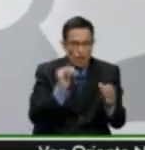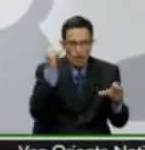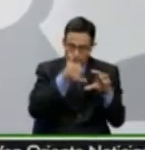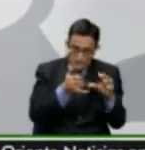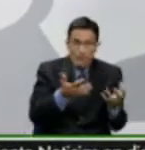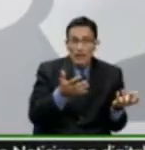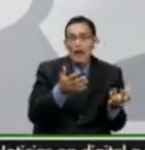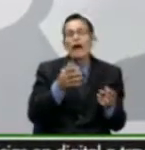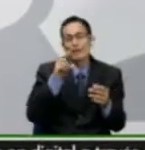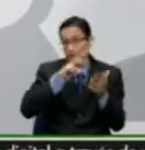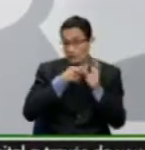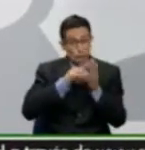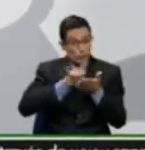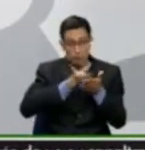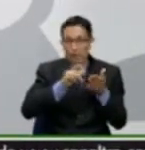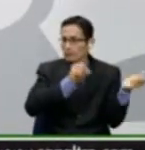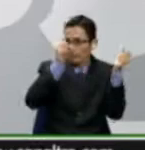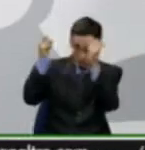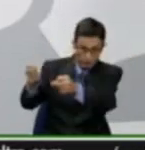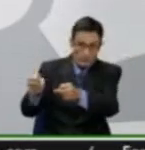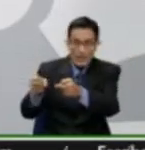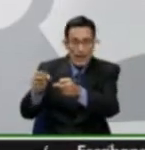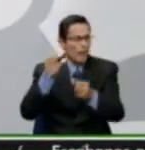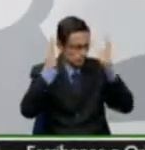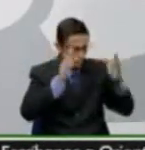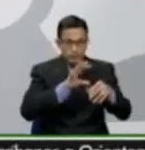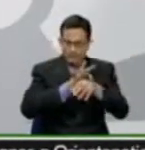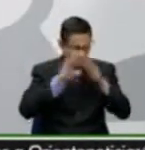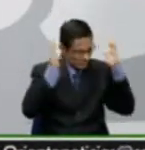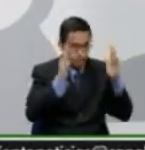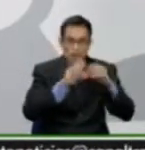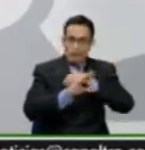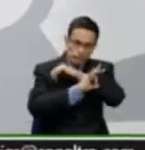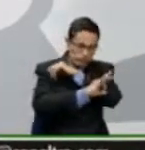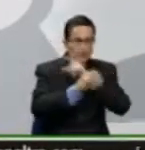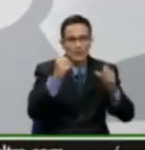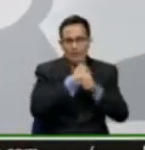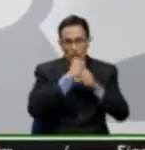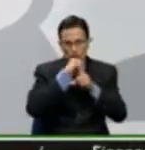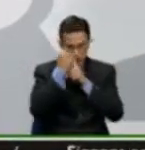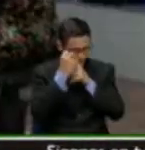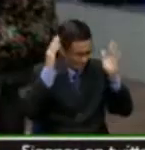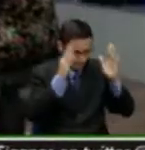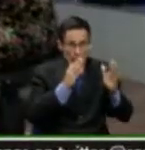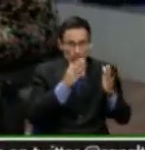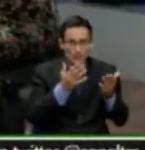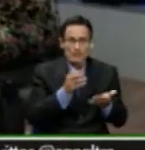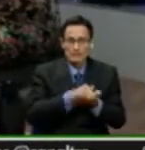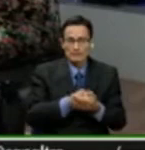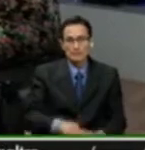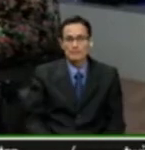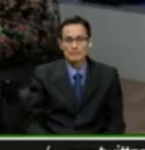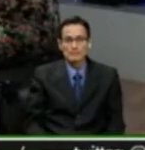nuestros servicios e inmediatamente se presta toda la atención médica, especializada, psicología y trabajo social para atender los casos. Y cuéntanos por